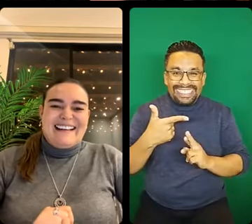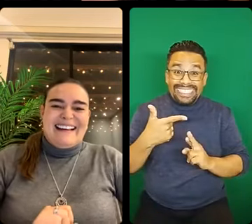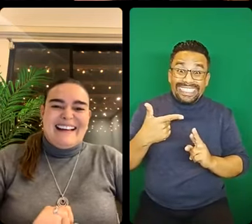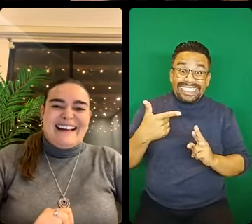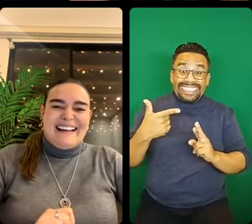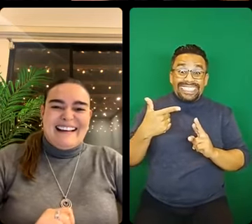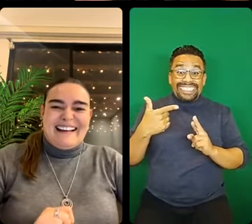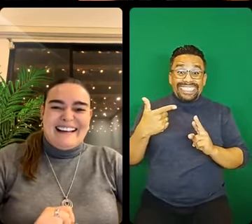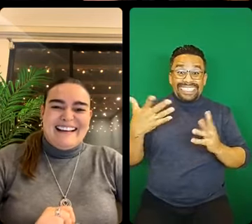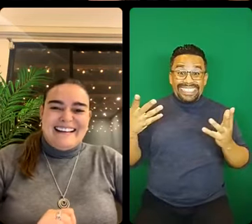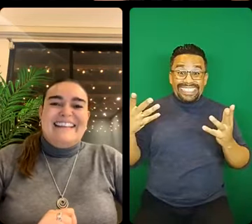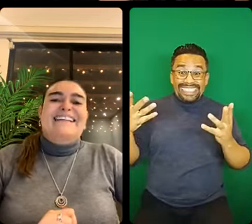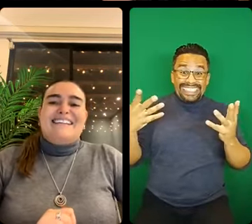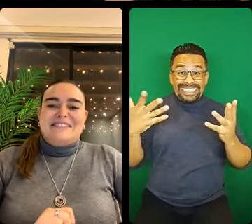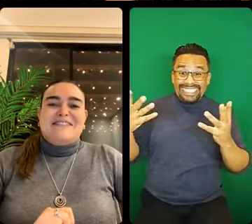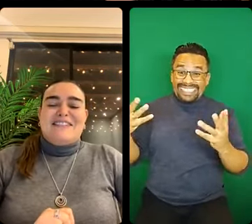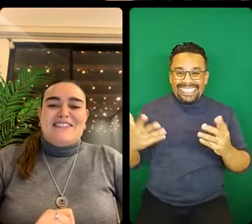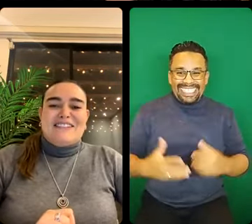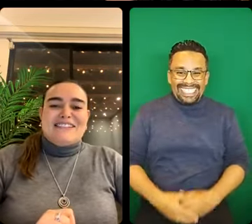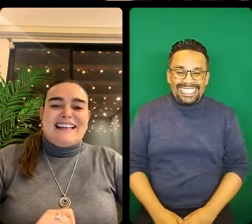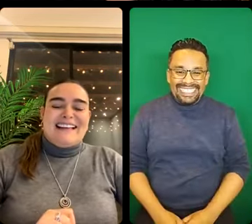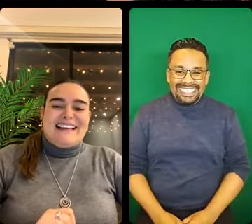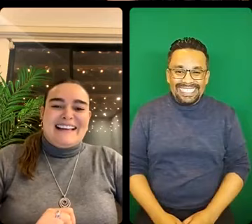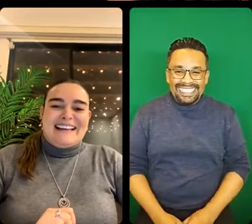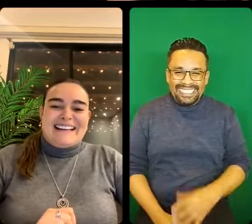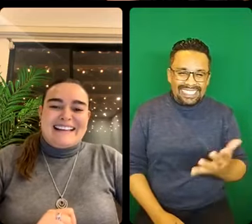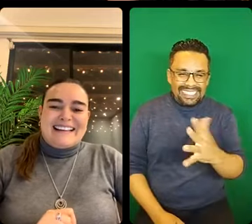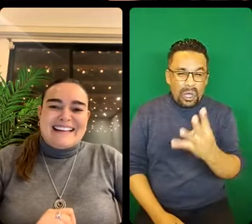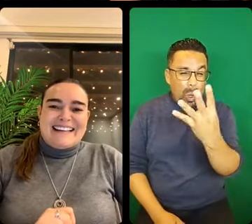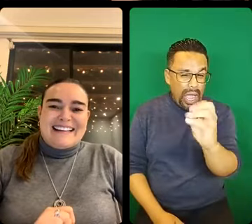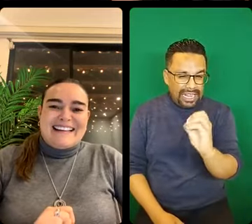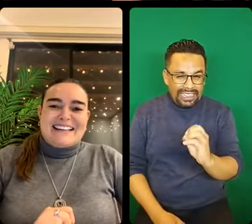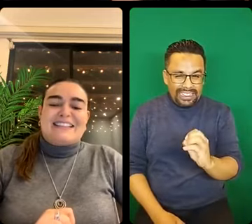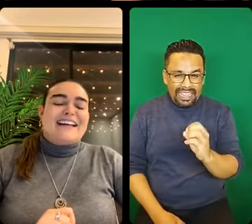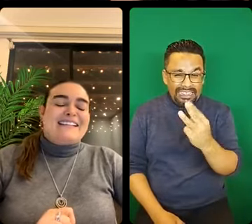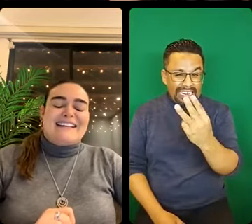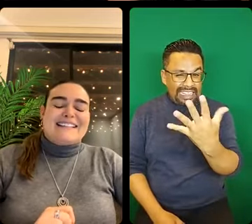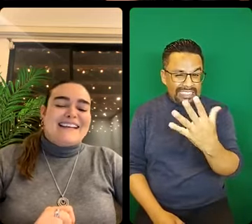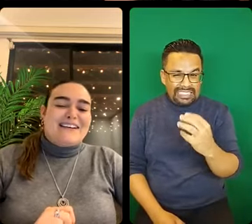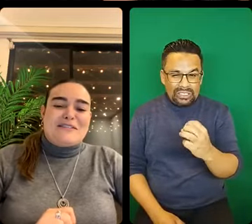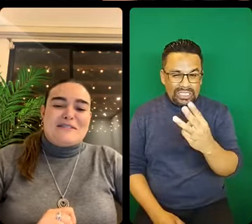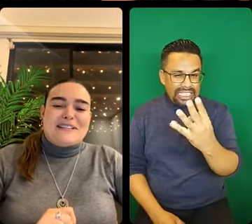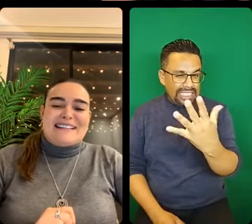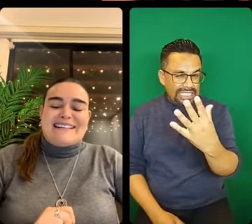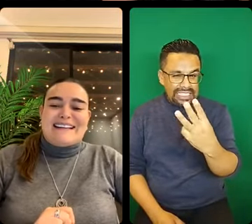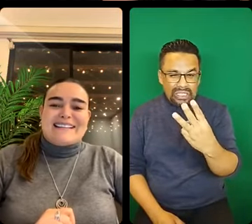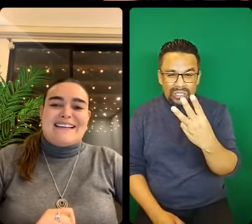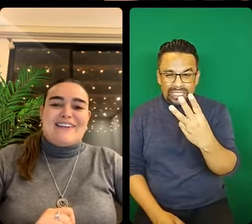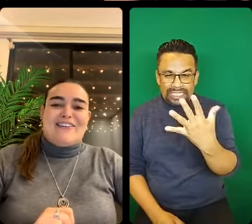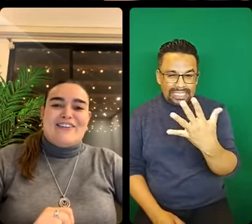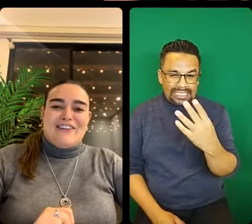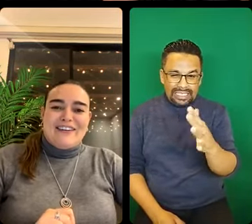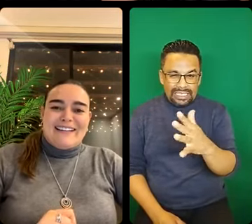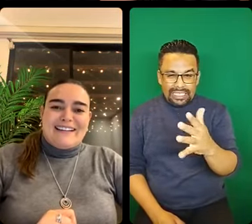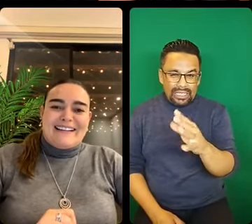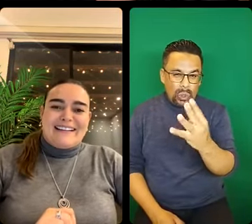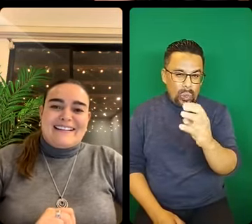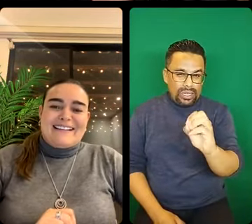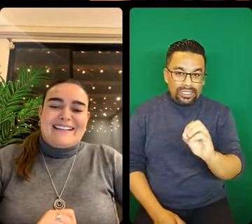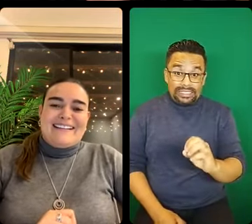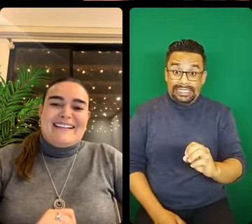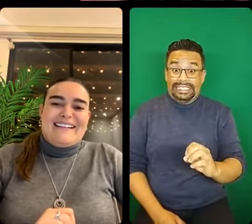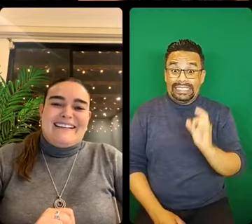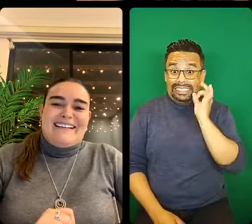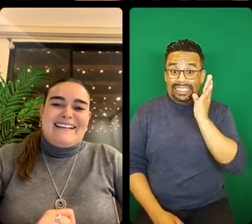Voy a leer los primeros 30, ¿sí? Sí, como 40. Como 35. Las matemáticas de nosotros difíciles. Están graves